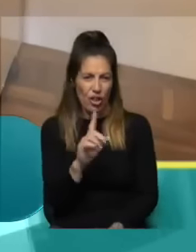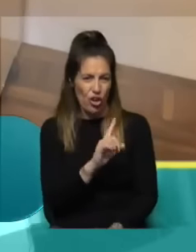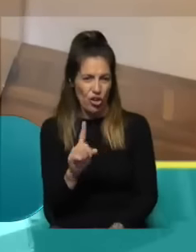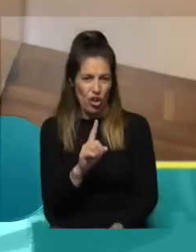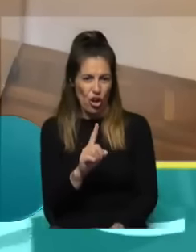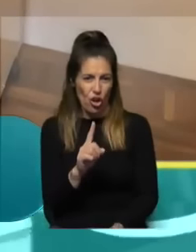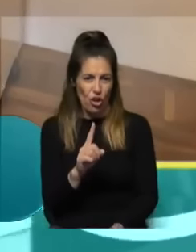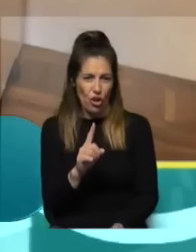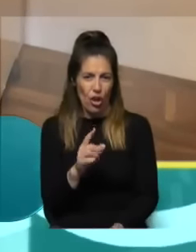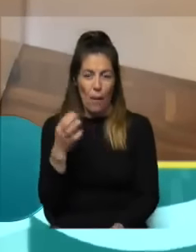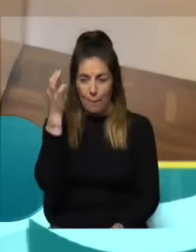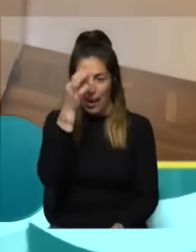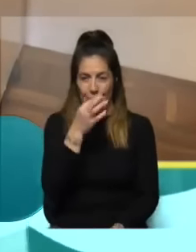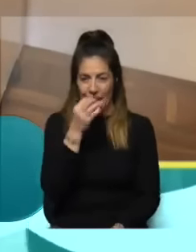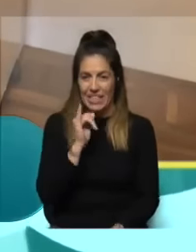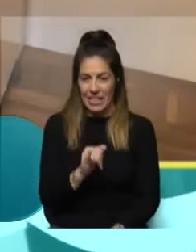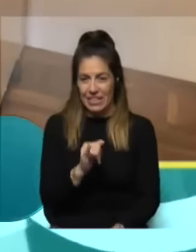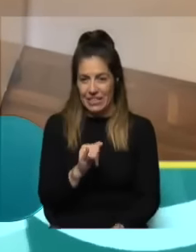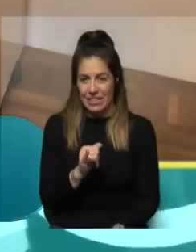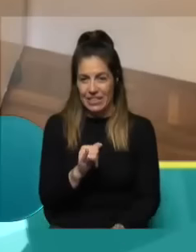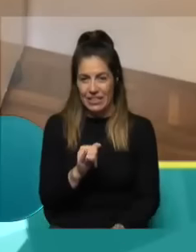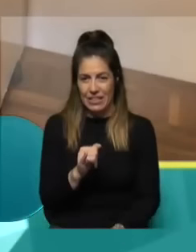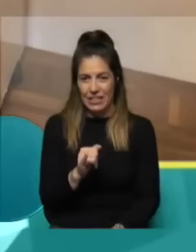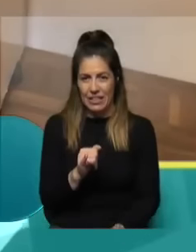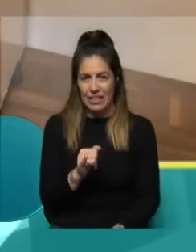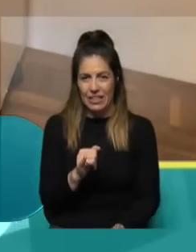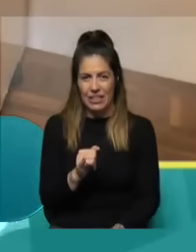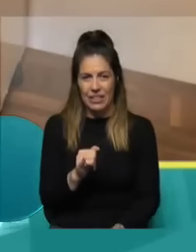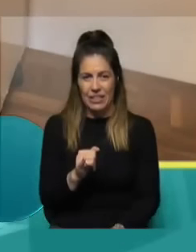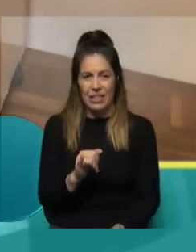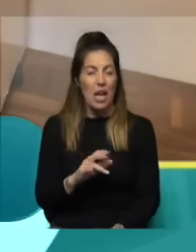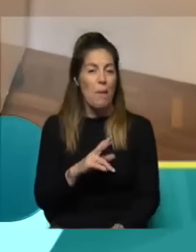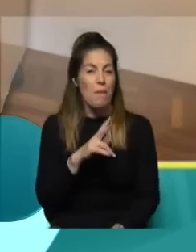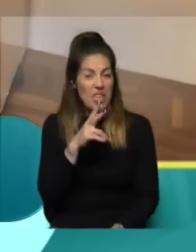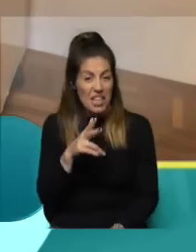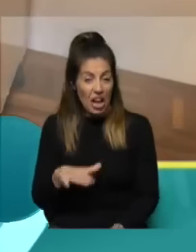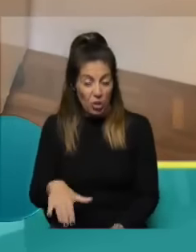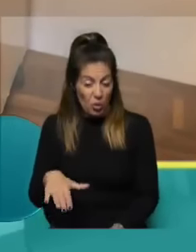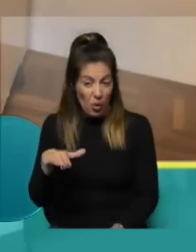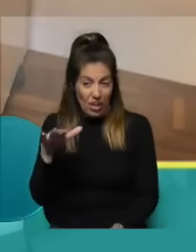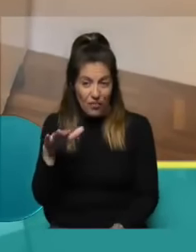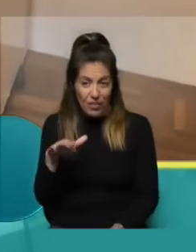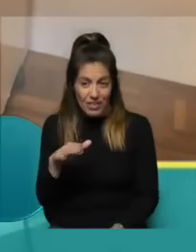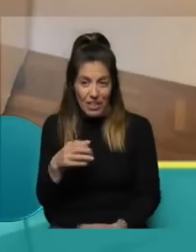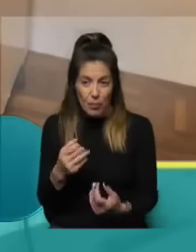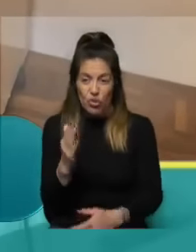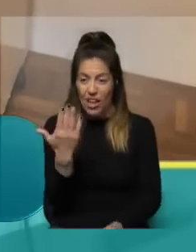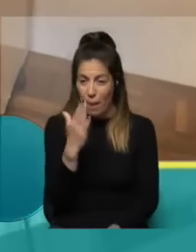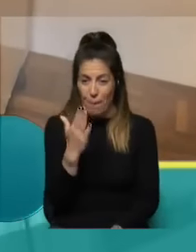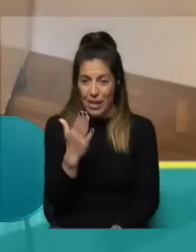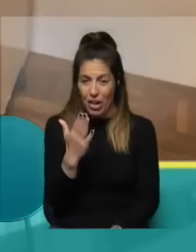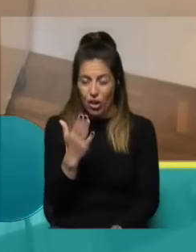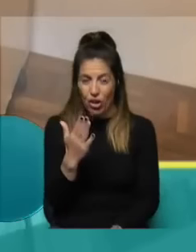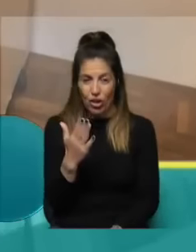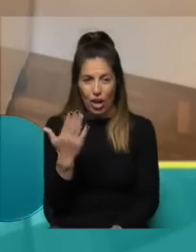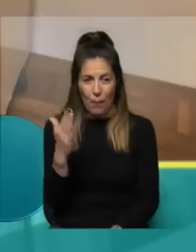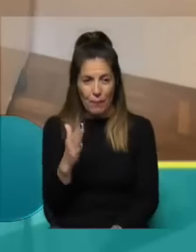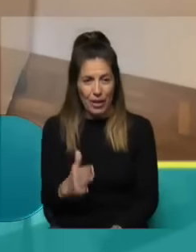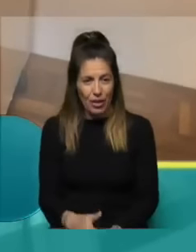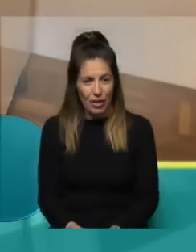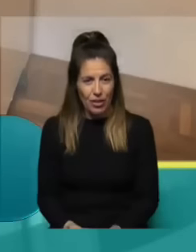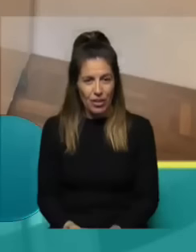pero también puede servir, pero si fuera para eso, sí. No me digas eso, mi hija, pero toda la infancia le puse eso que tenía con espejo.